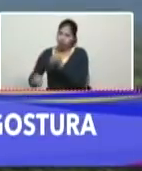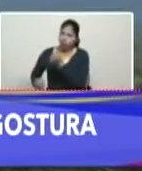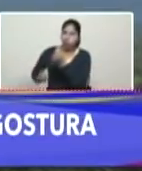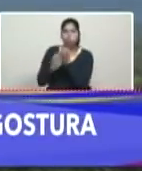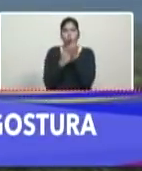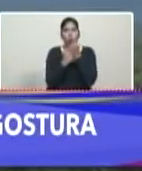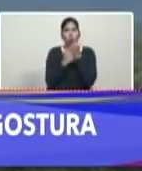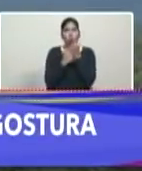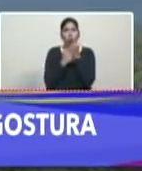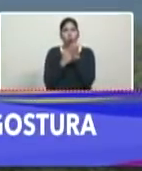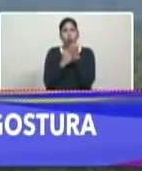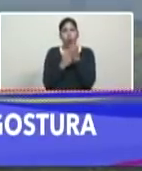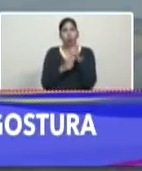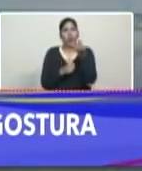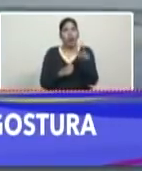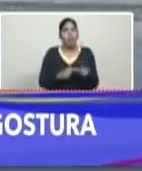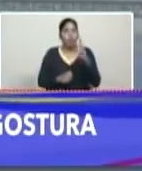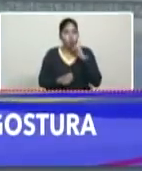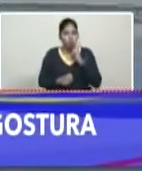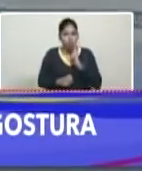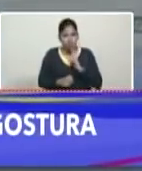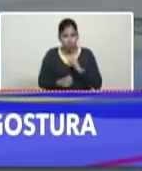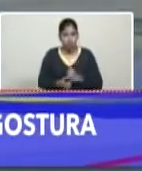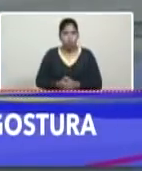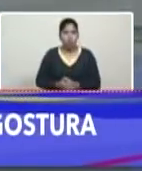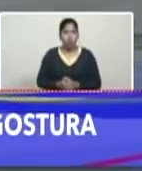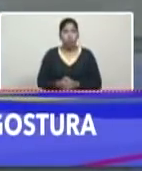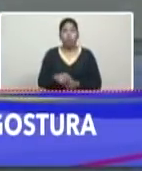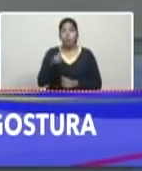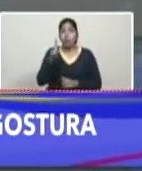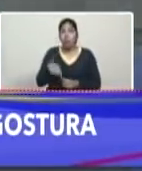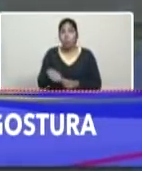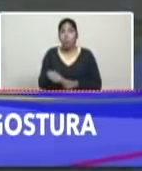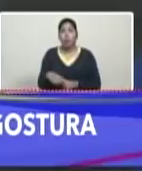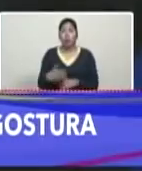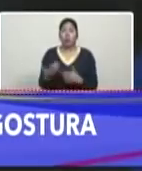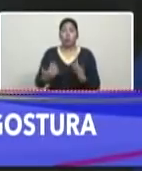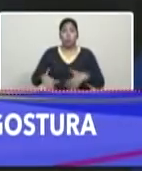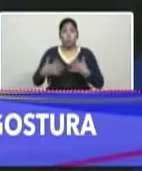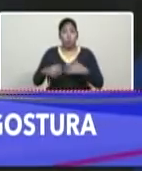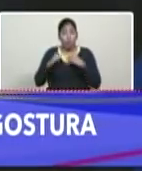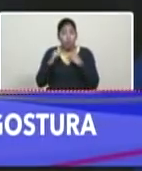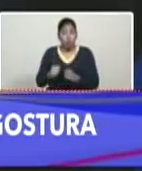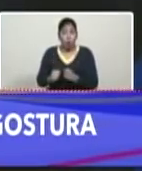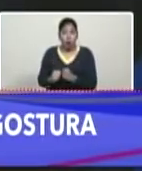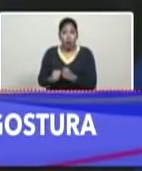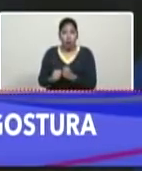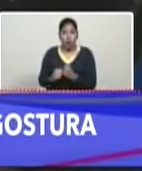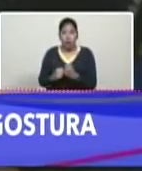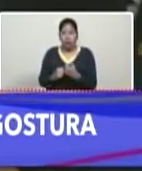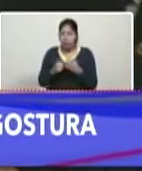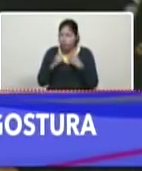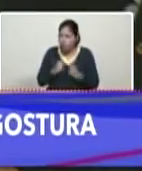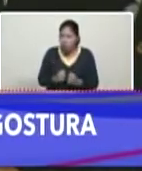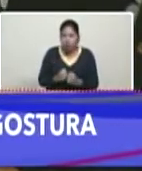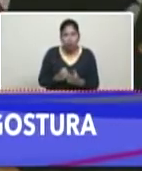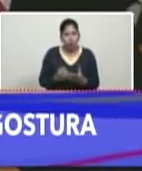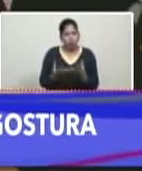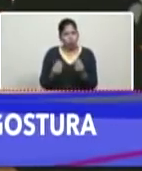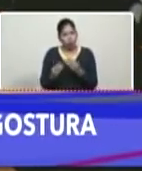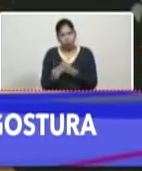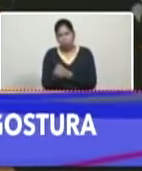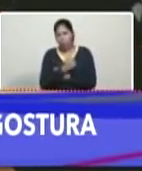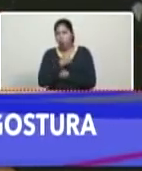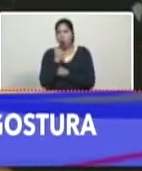encontrando el aliento en medio de las circunstancias más duras de la derrota y de la